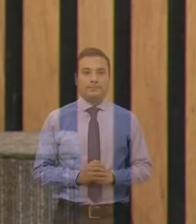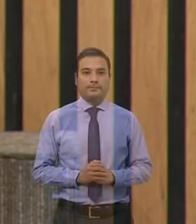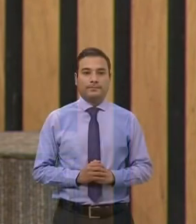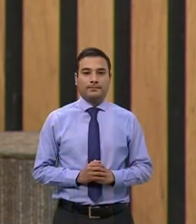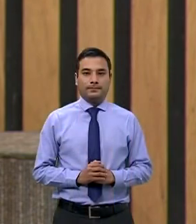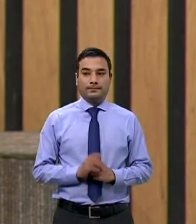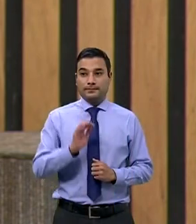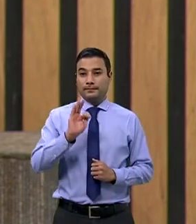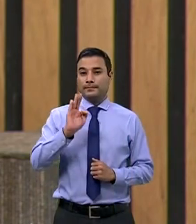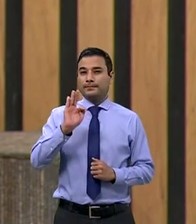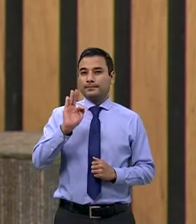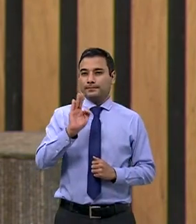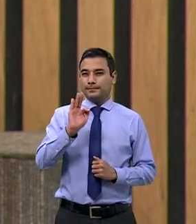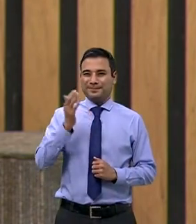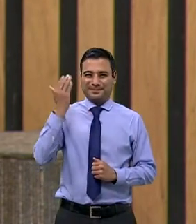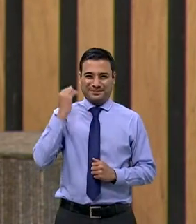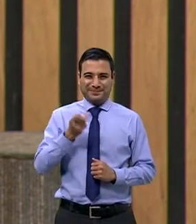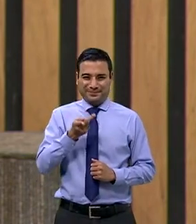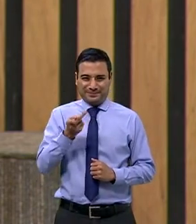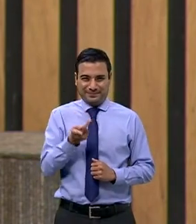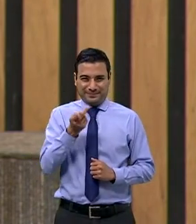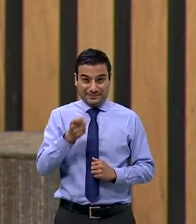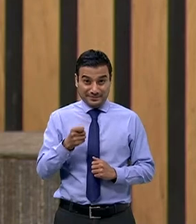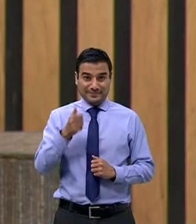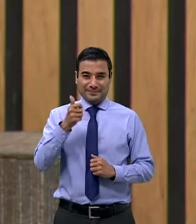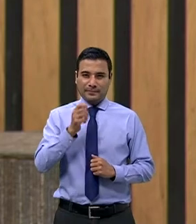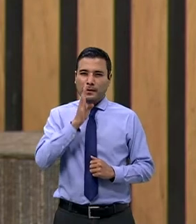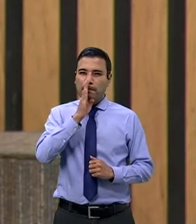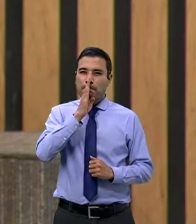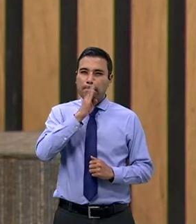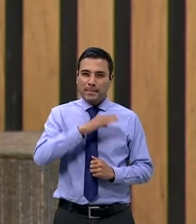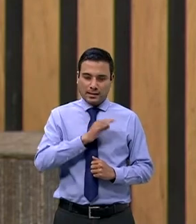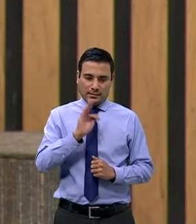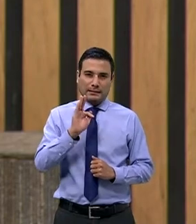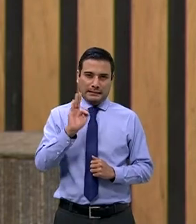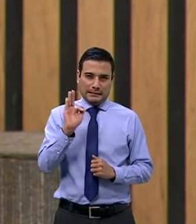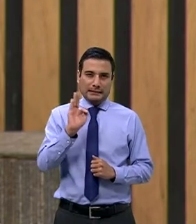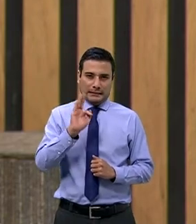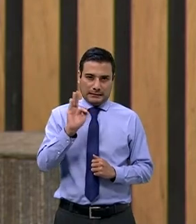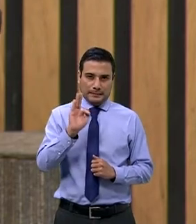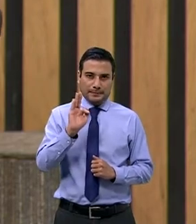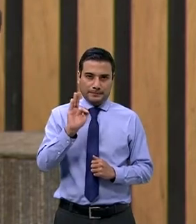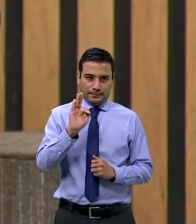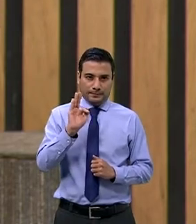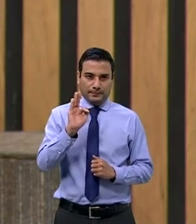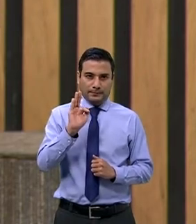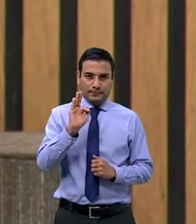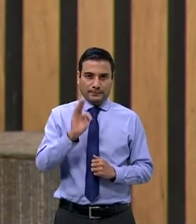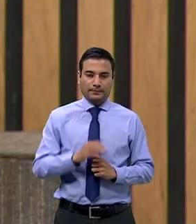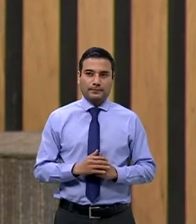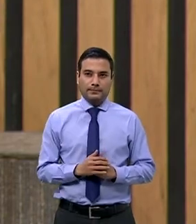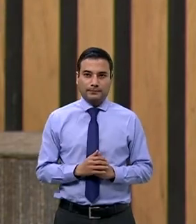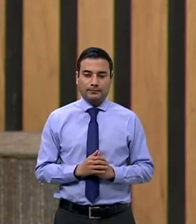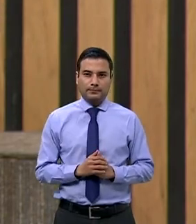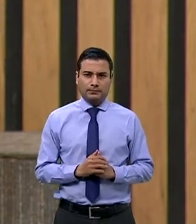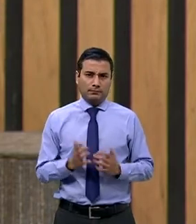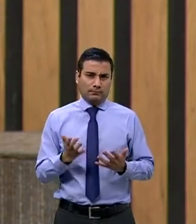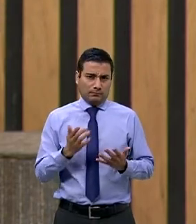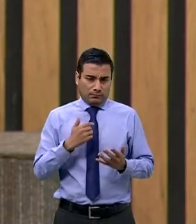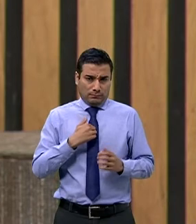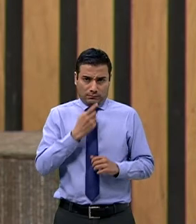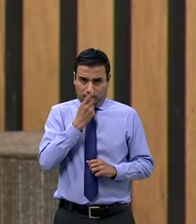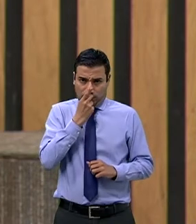origen estuvo mal planteada y lo decimos en un ámbito pro positivo